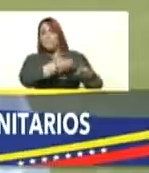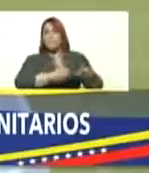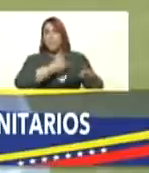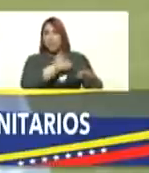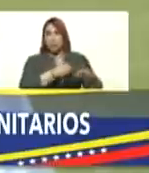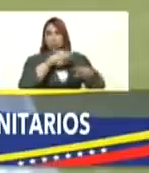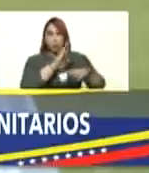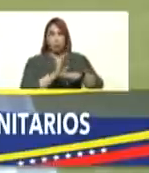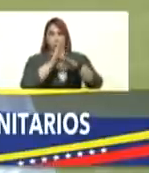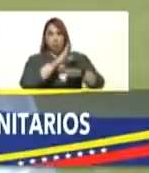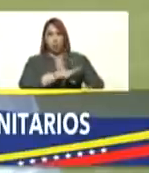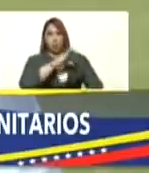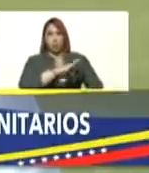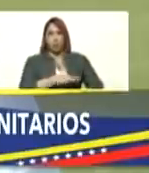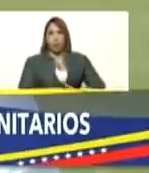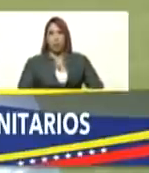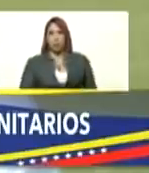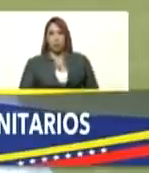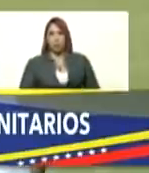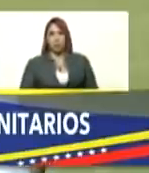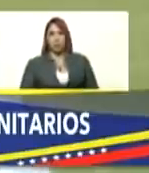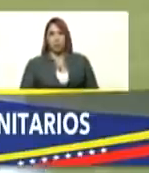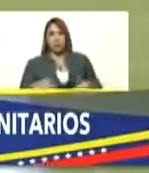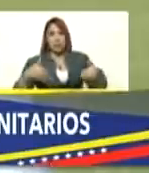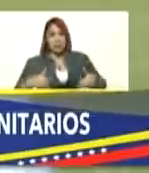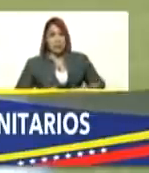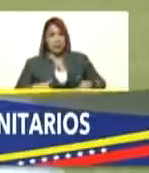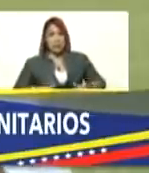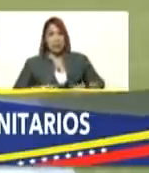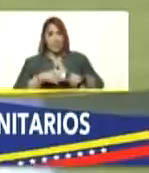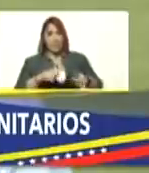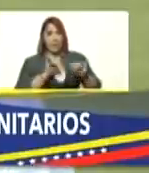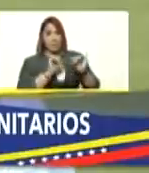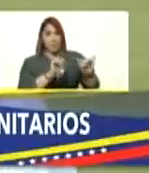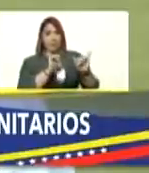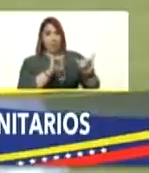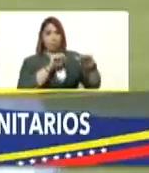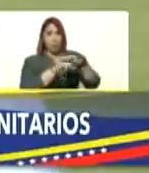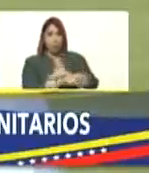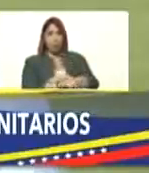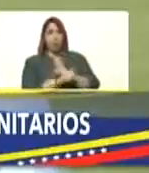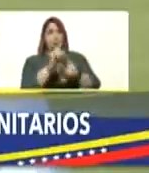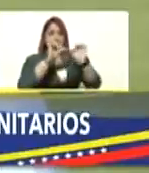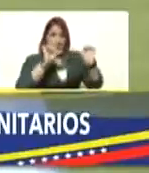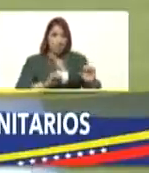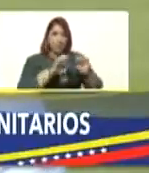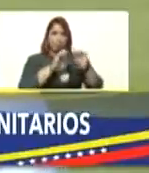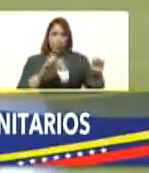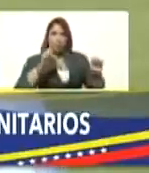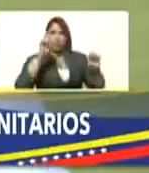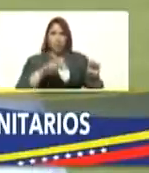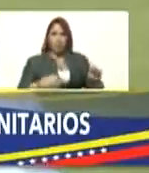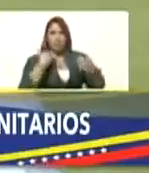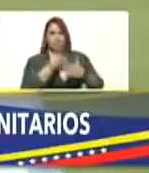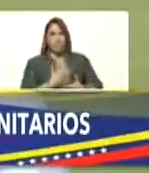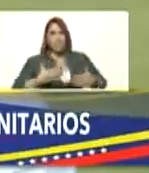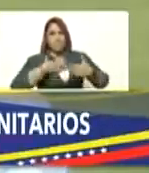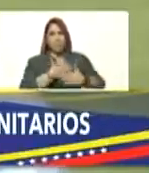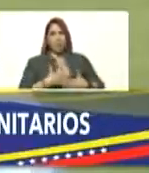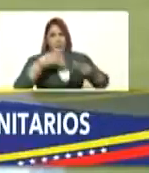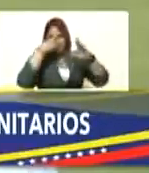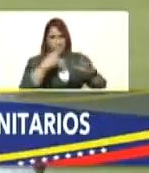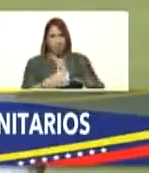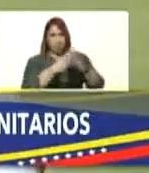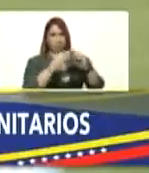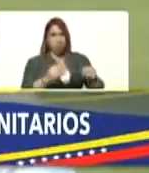y protección social. Tiene que ver, bueno, con el esfuerzo para que en ese territorio el sistema educativo sirva, sea de calidad, cumpla con todos